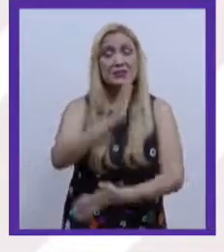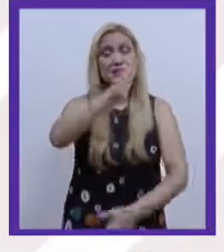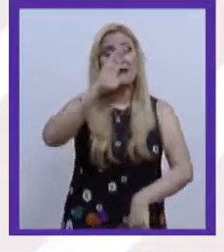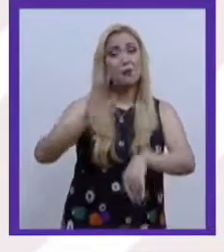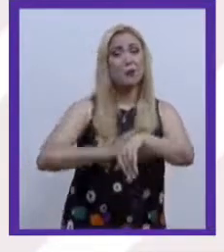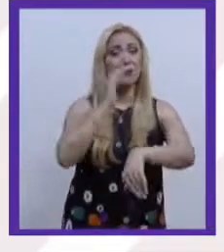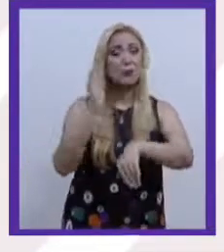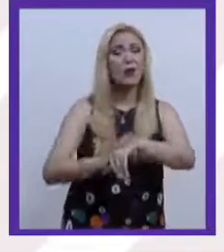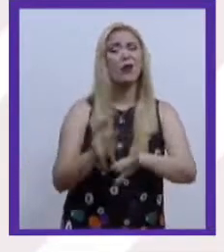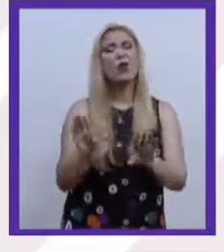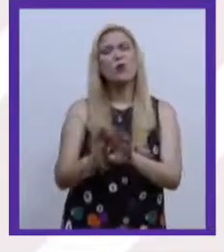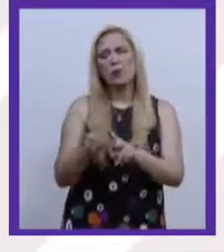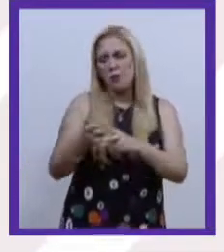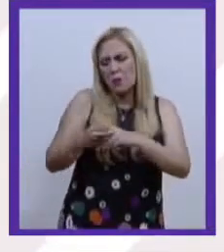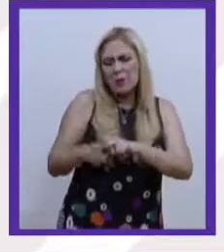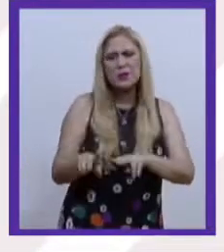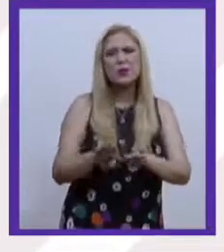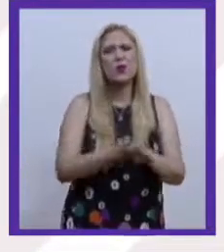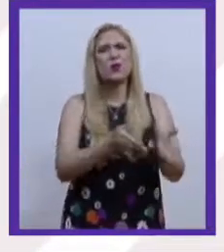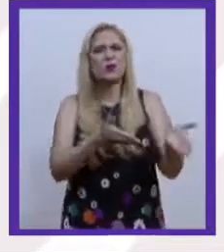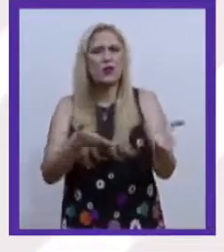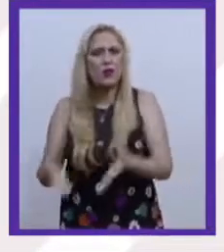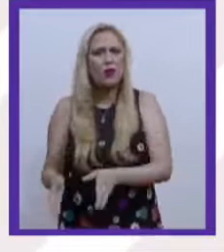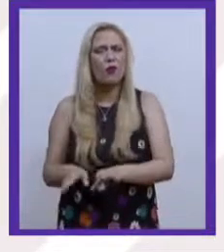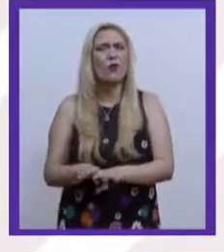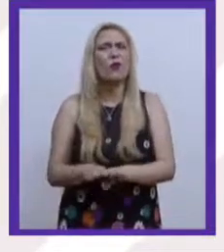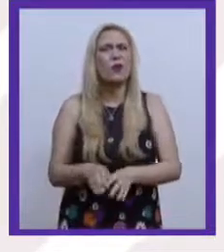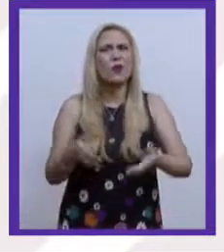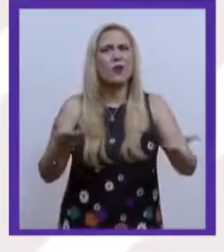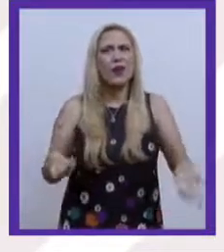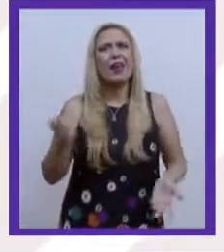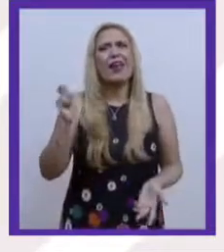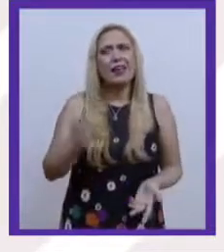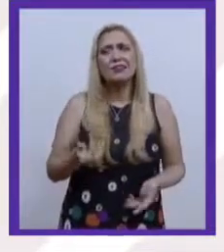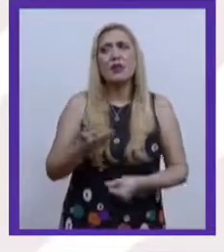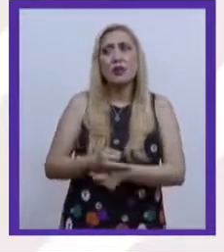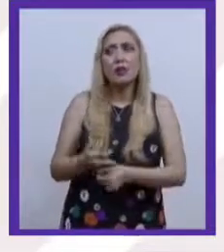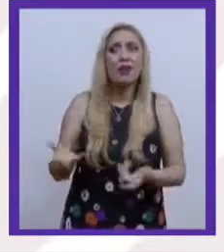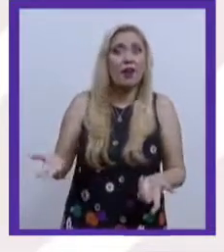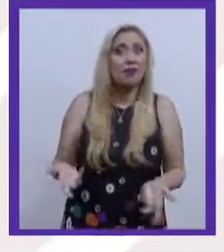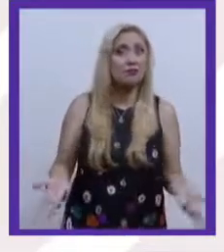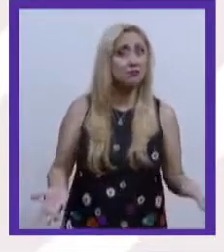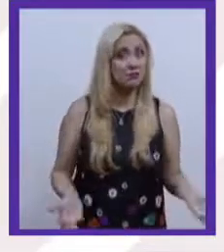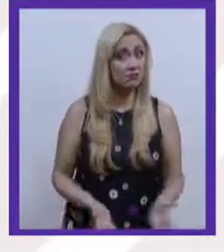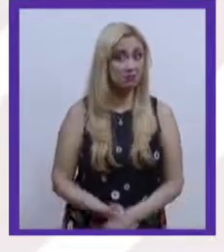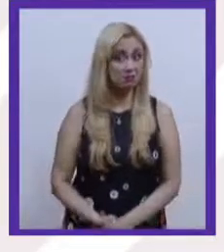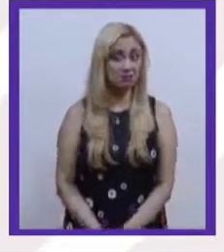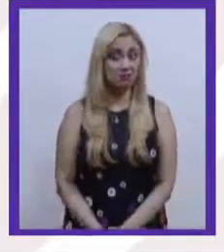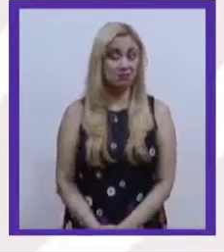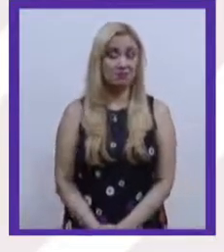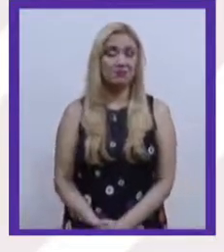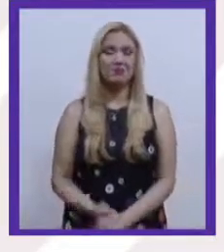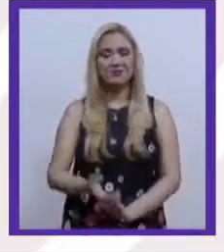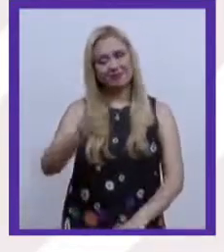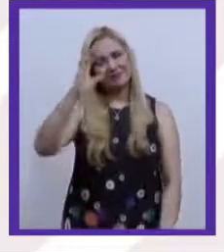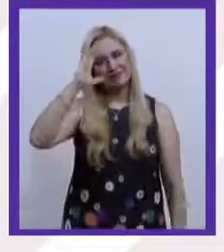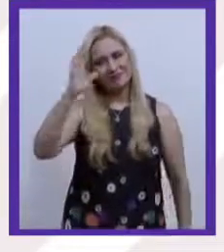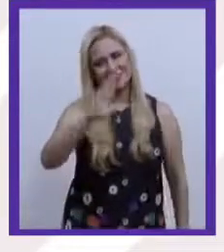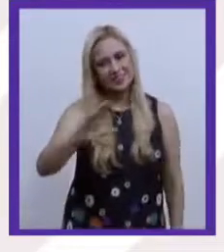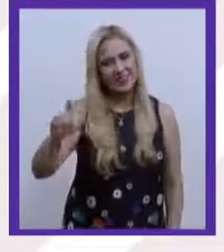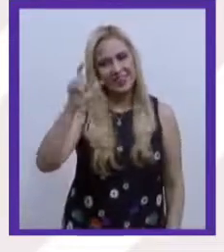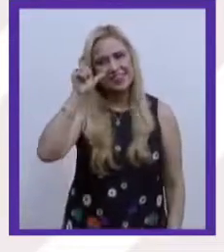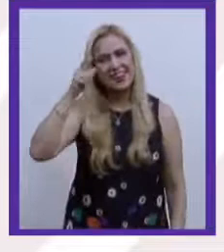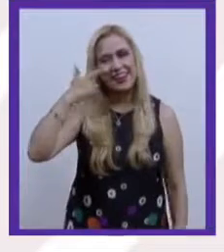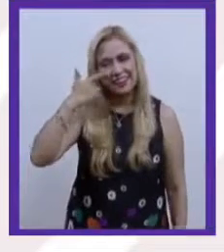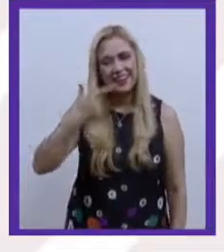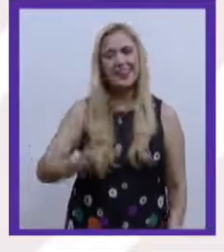se gestó? ¿Cómo llegó? ¿Cómo pasó? ¿Y en qué está? Marta. Geraldina, qué gusto me da estar con ustedes y